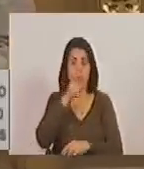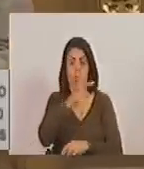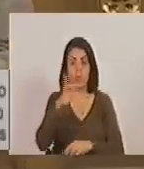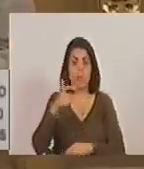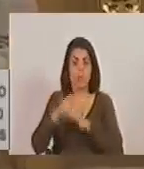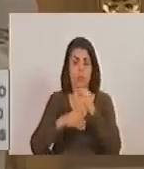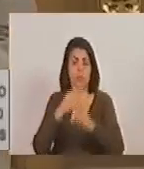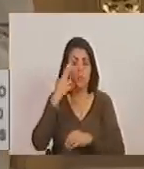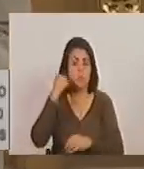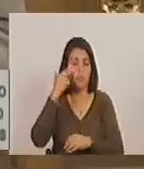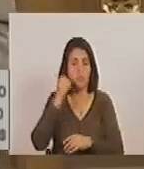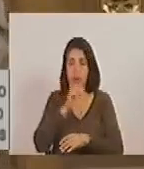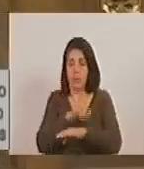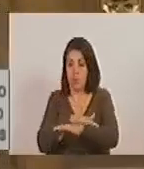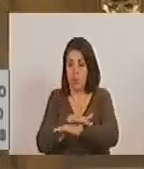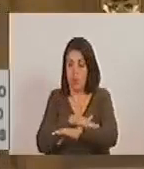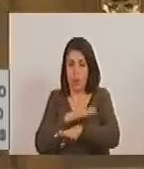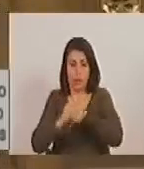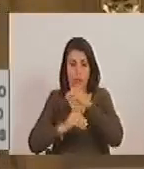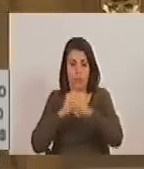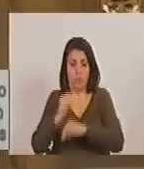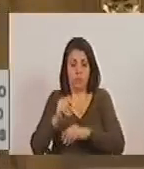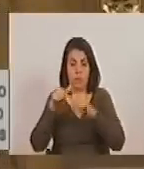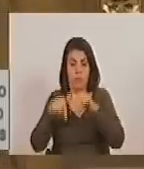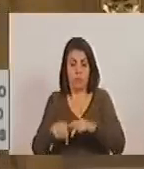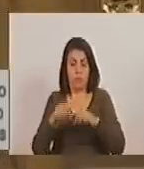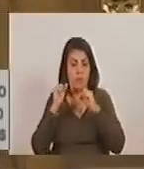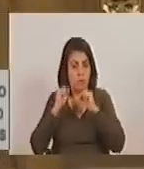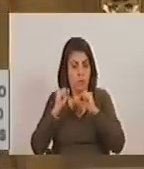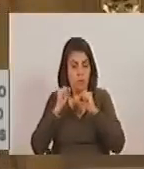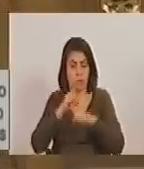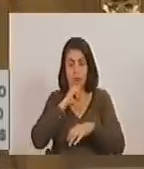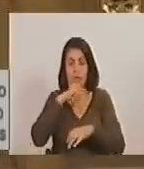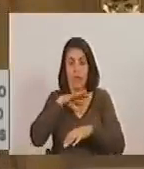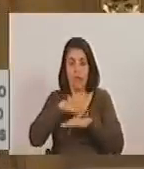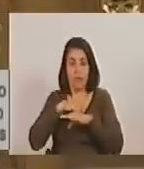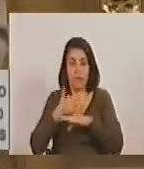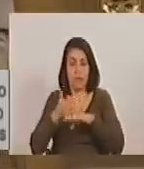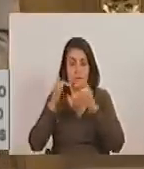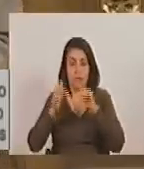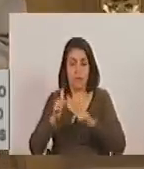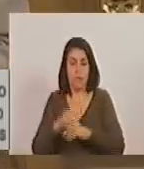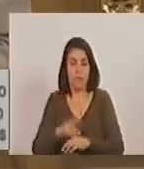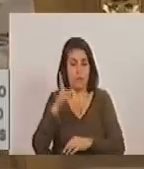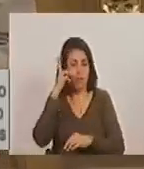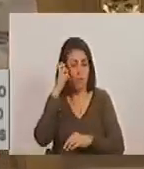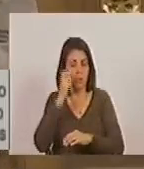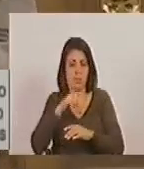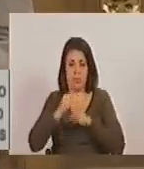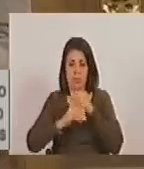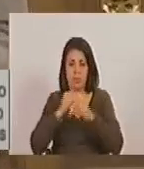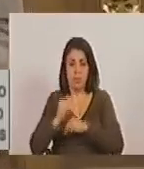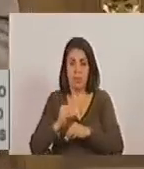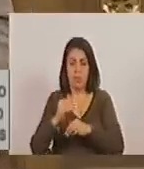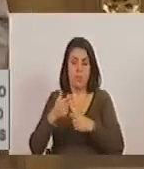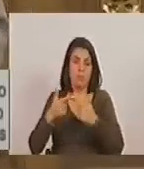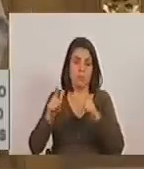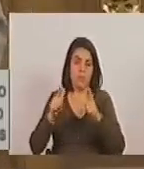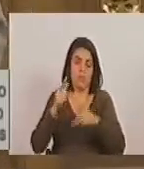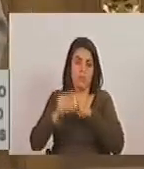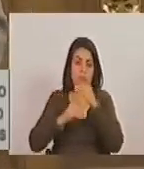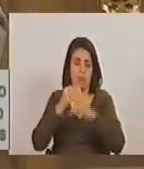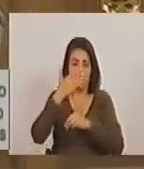mulatos, afrodescendientes, que están y han estado ahí en nuestra historia y que han sido o han intentado ser